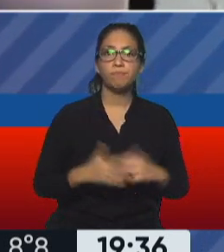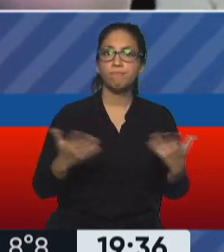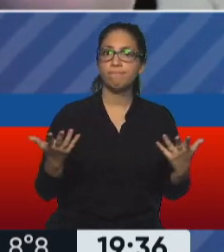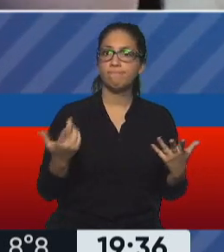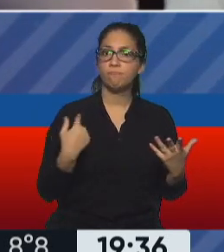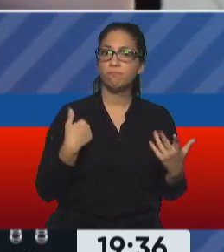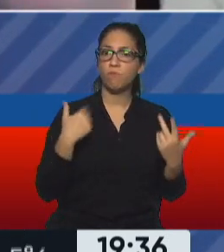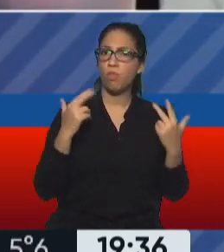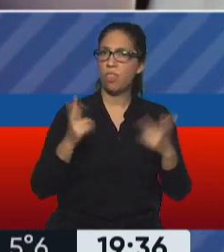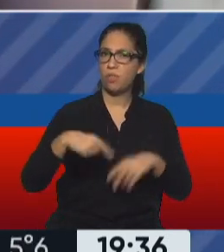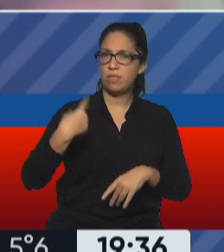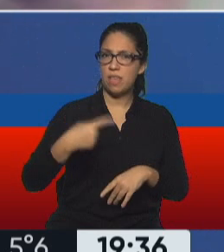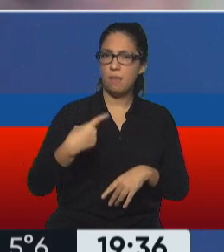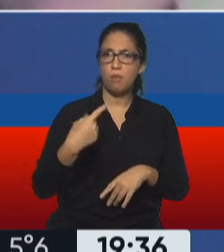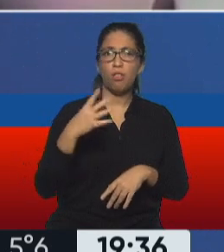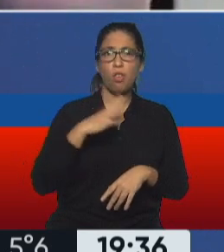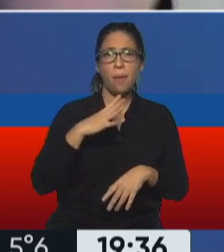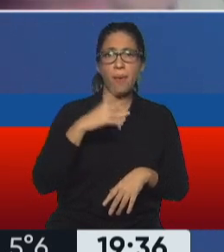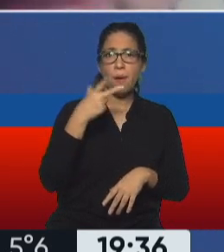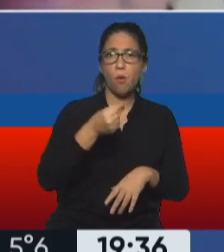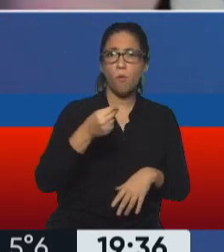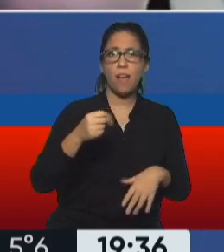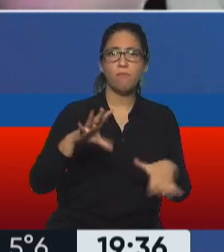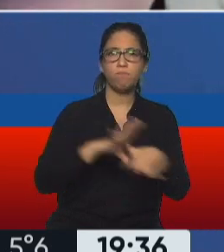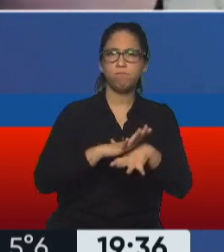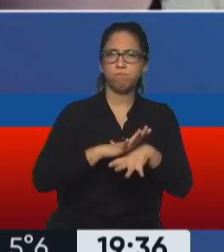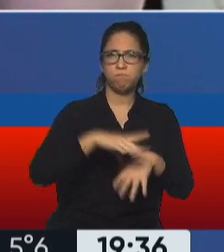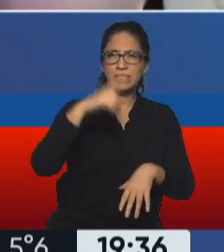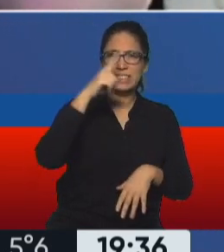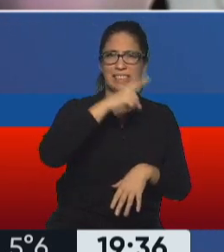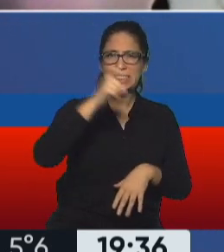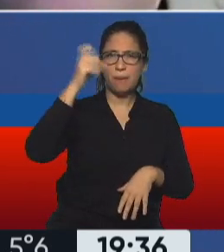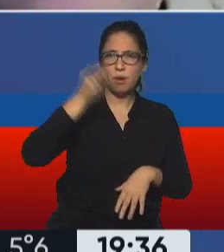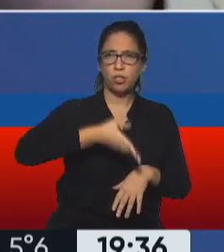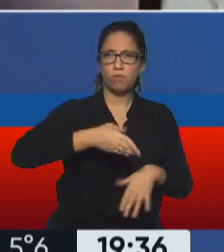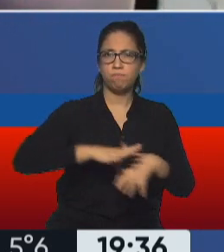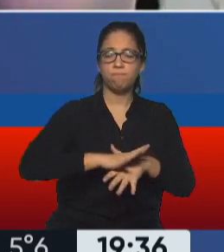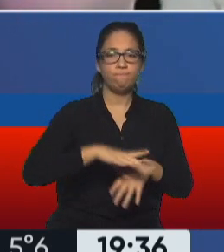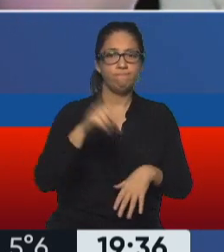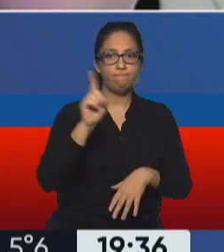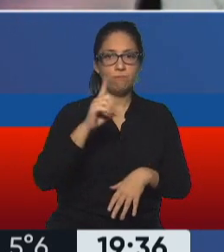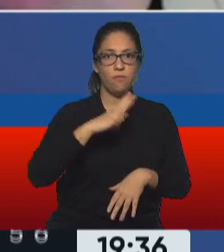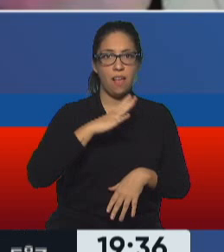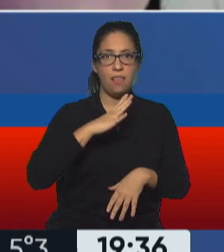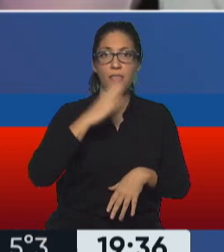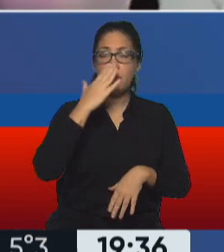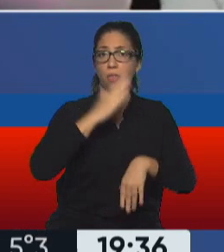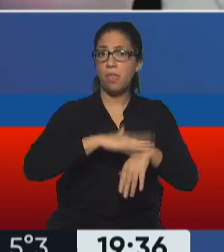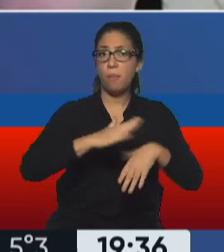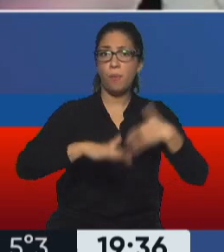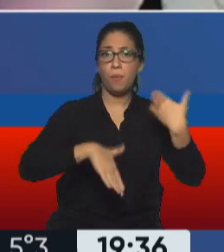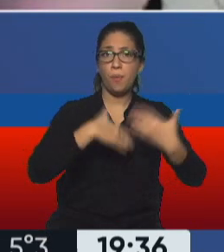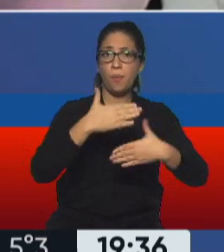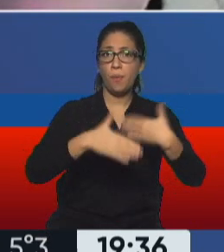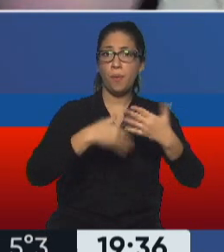siempre que son vacunas todavía imperfectas. Seguramente con el desarrollo de las investigaciones van a ser cada vez mejores y van